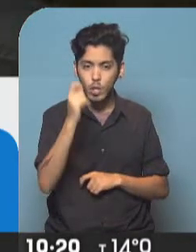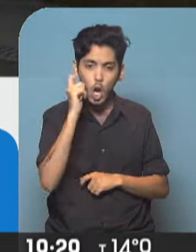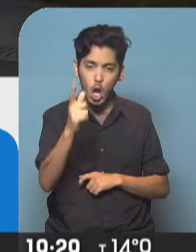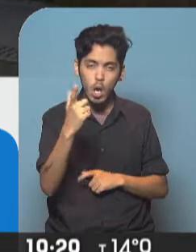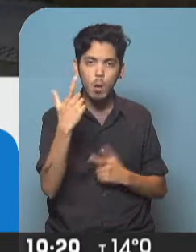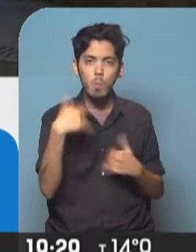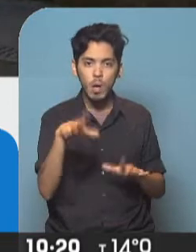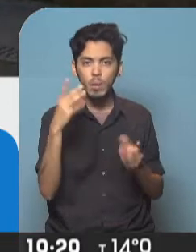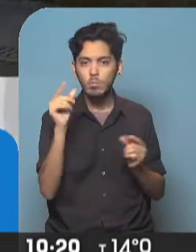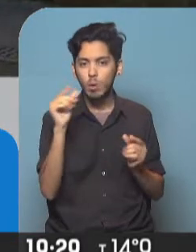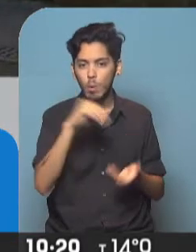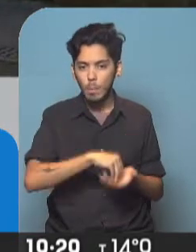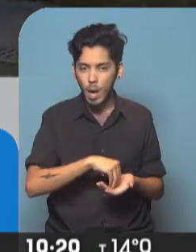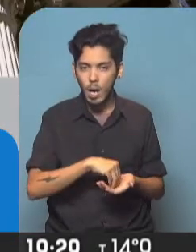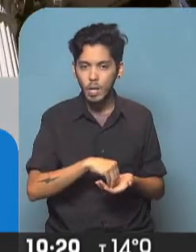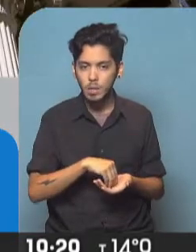poco más